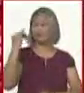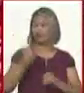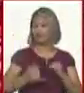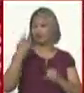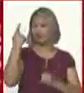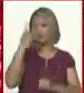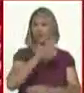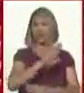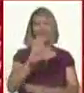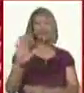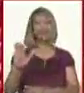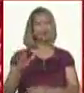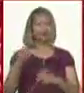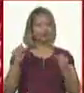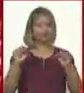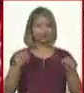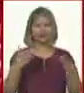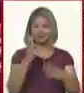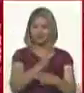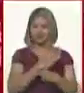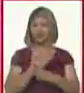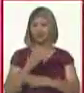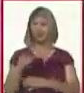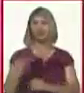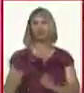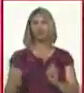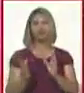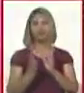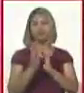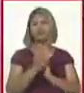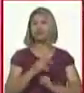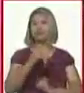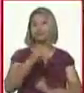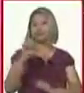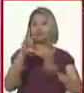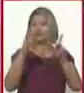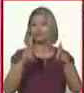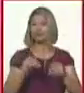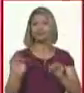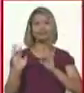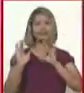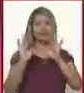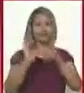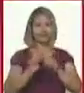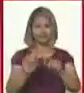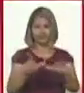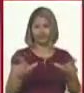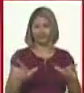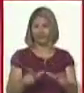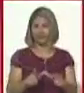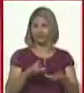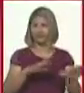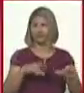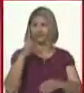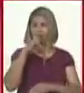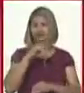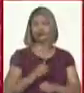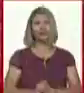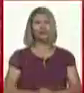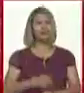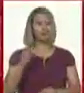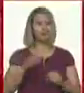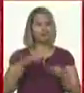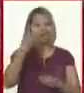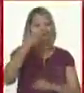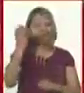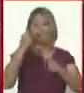último para que ustedes también puedan compartir con la reina. Son más de 200 personas que se presentarán en el escenario y harán del show algo